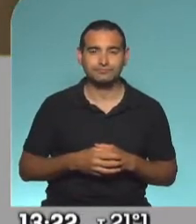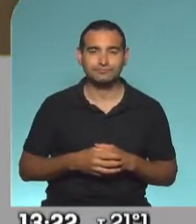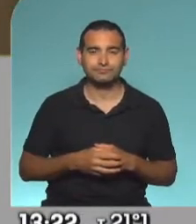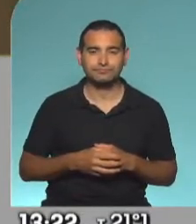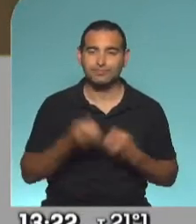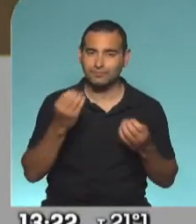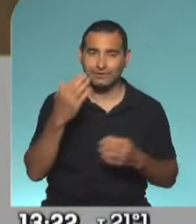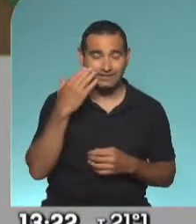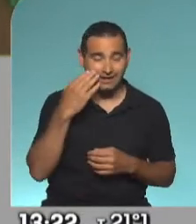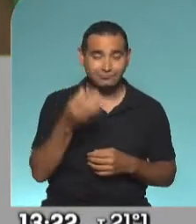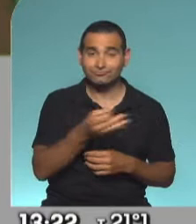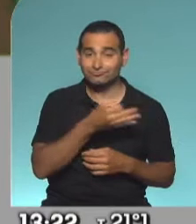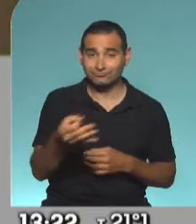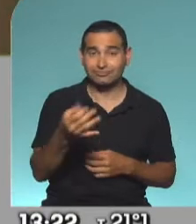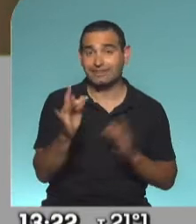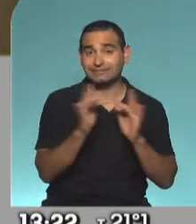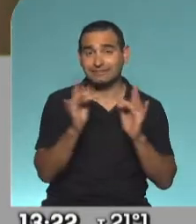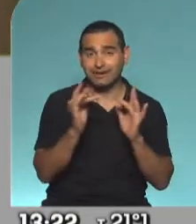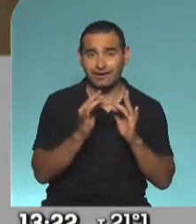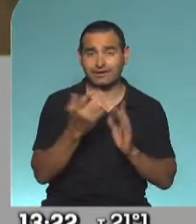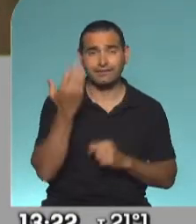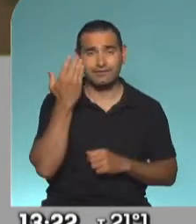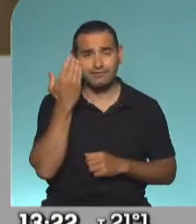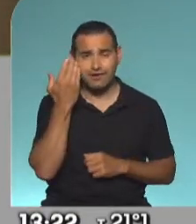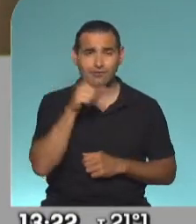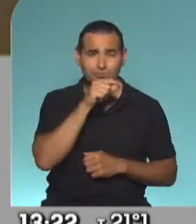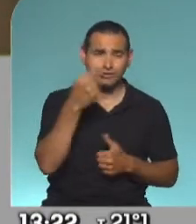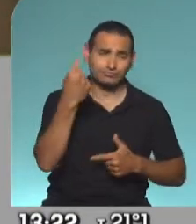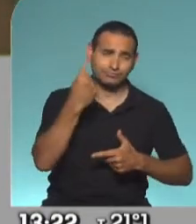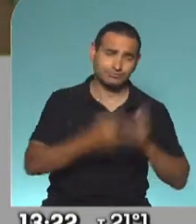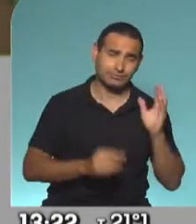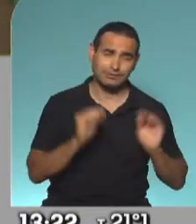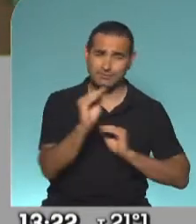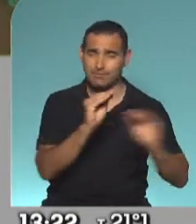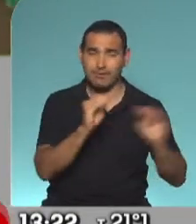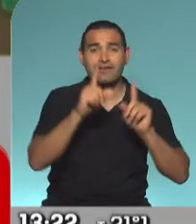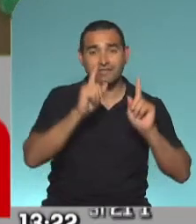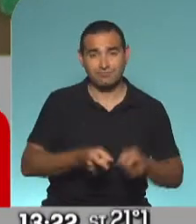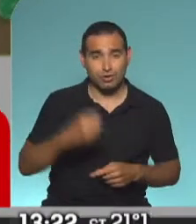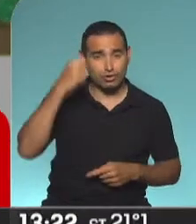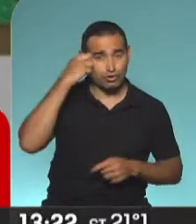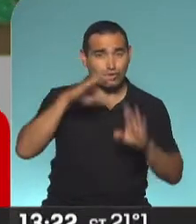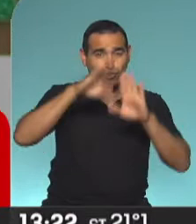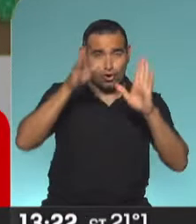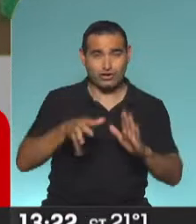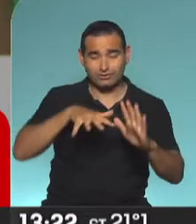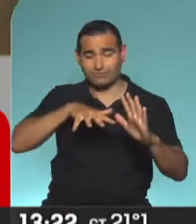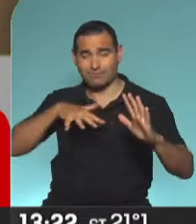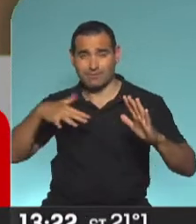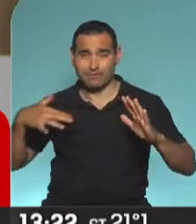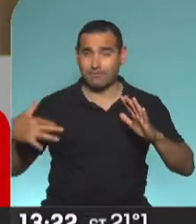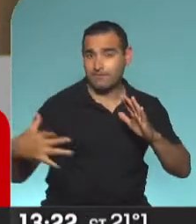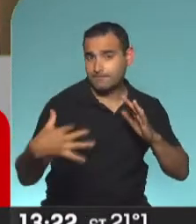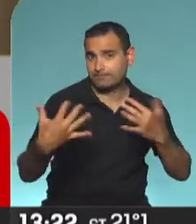Y es así, bueno, en las redes sociales por sobre todas las cosas, pero también en las inmediaciones del recinto, todo lo que se estuvo